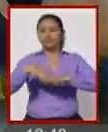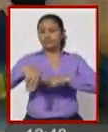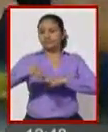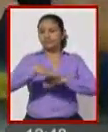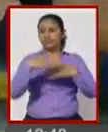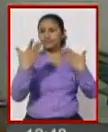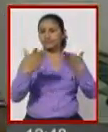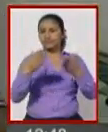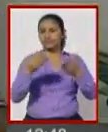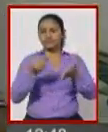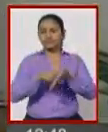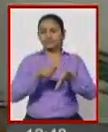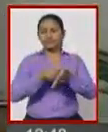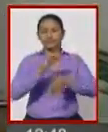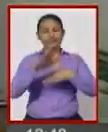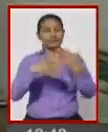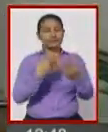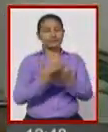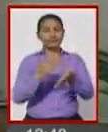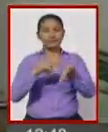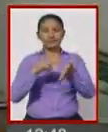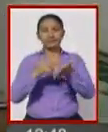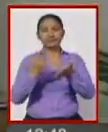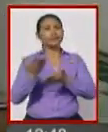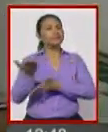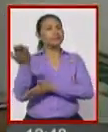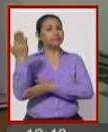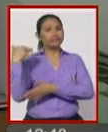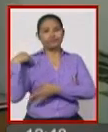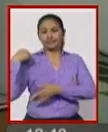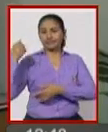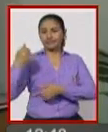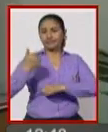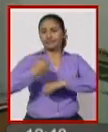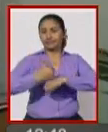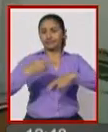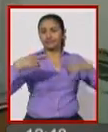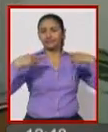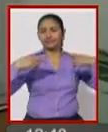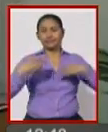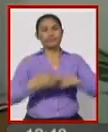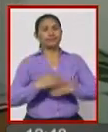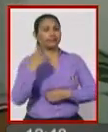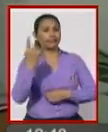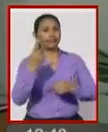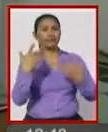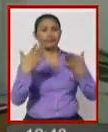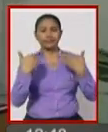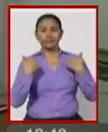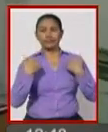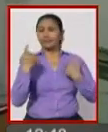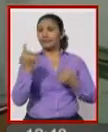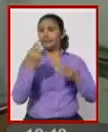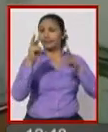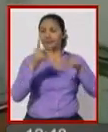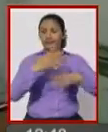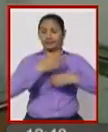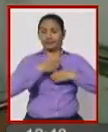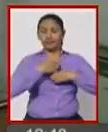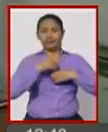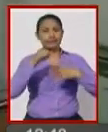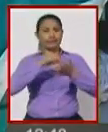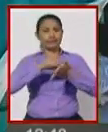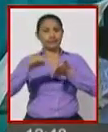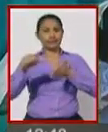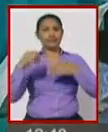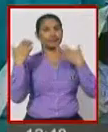cuadrados. Ya está el precio fijado con todos los que eran propietarios de donde estaba asentado La Ramada. Y uno de ellos es la persona que está reclamando el